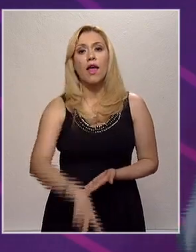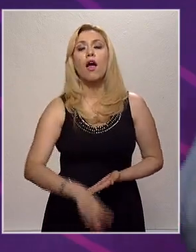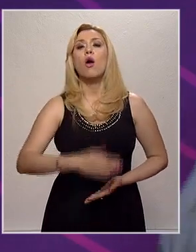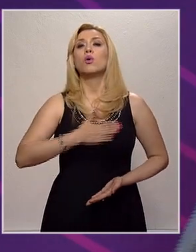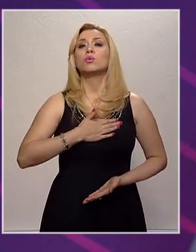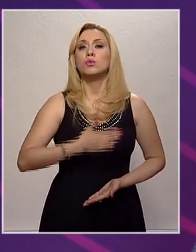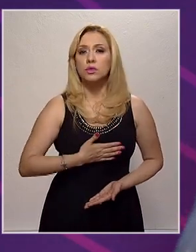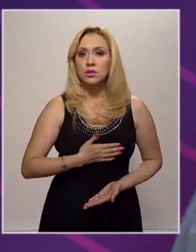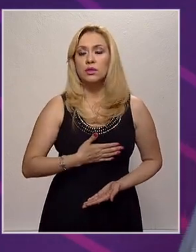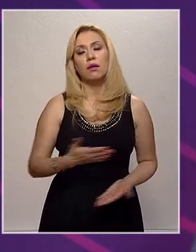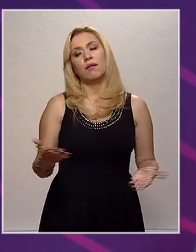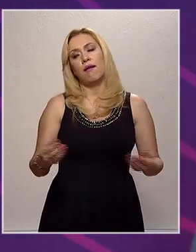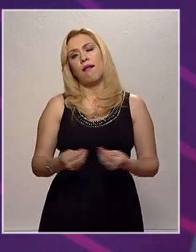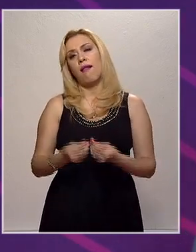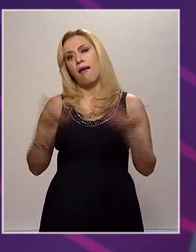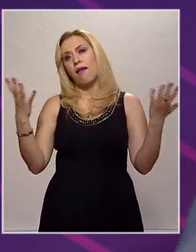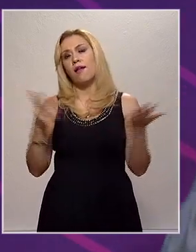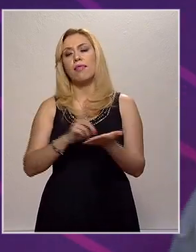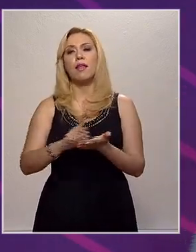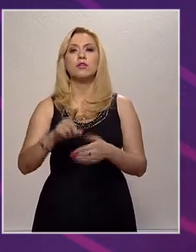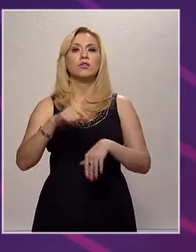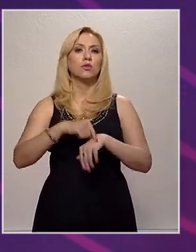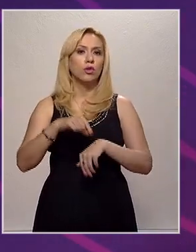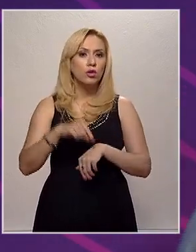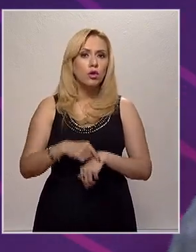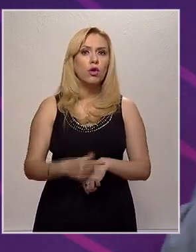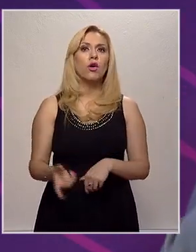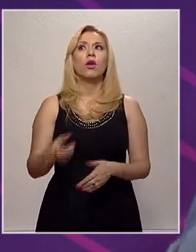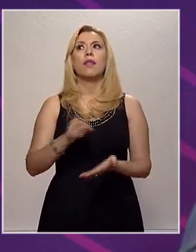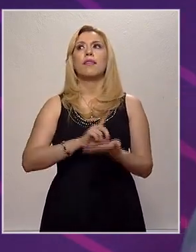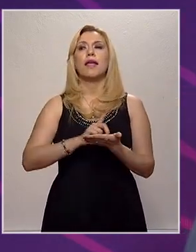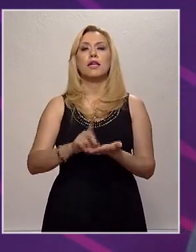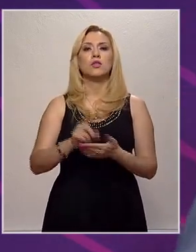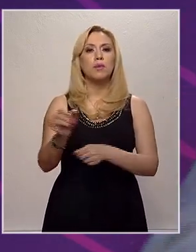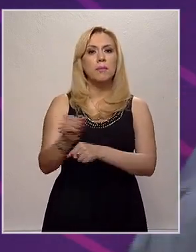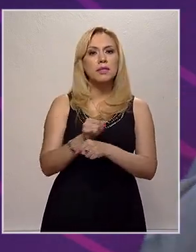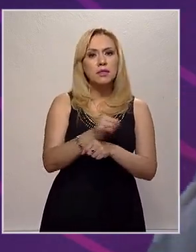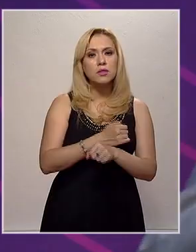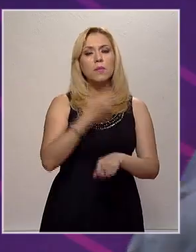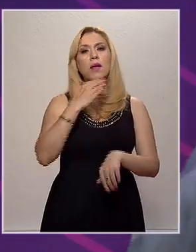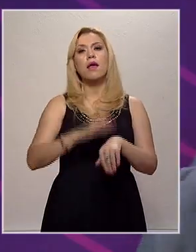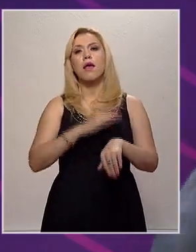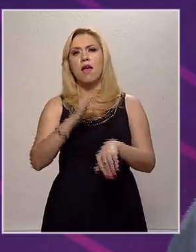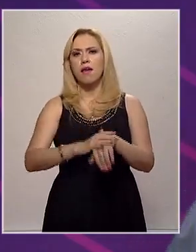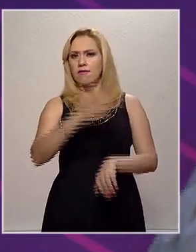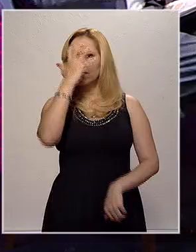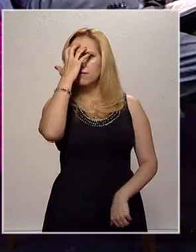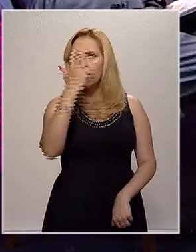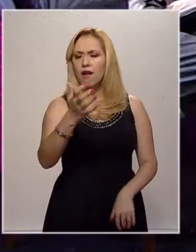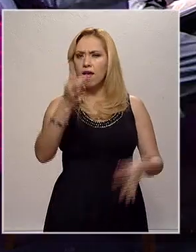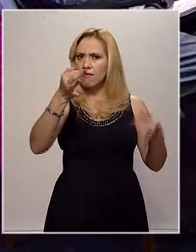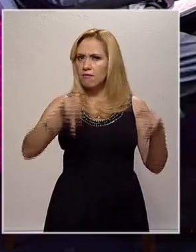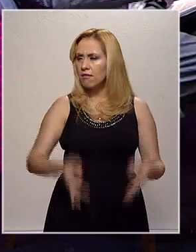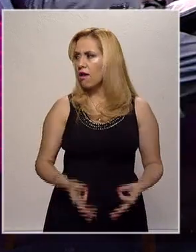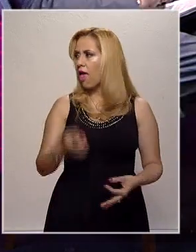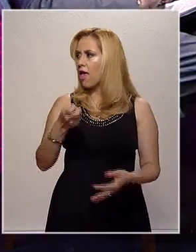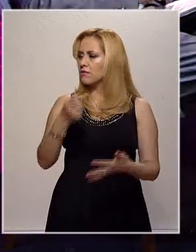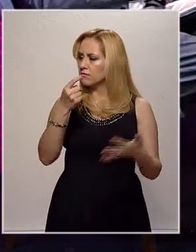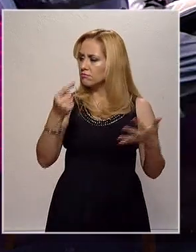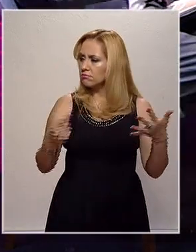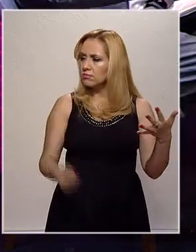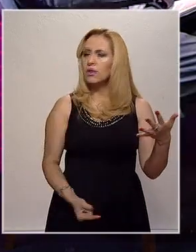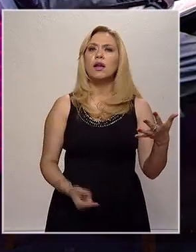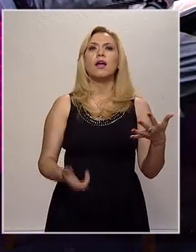justicia. Naturalmente el derecho a la salud, naturalmente el derecho a una investigación adecuada, seria, imparcial, efectiva en estas